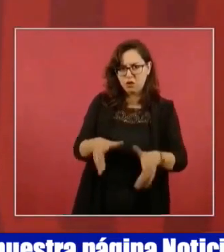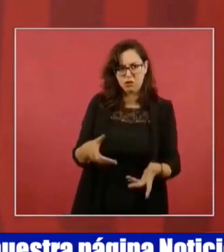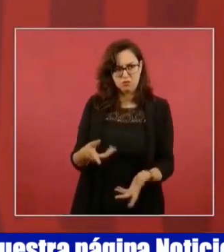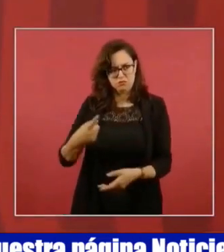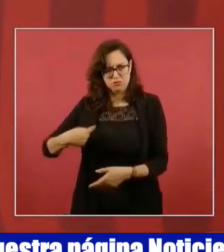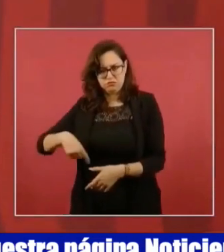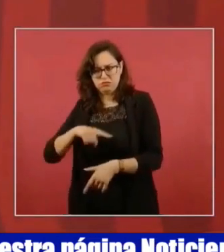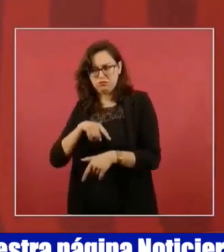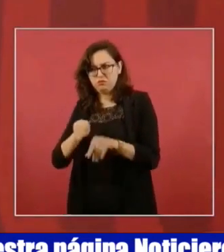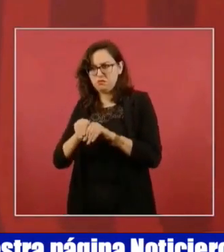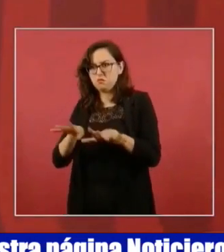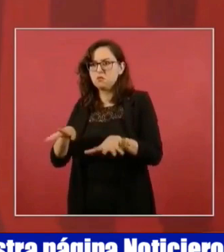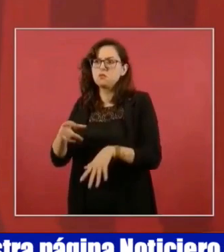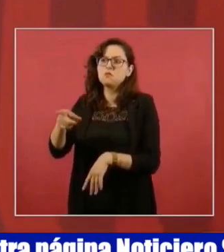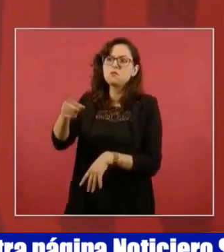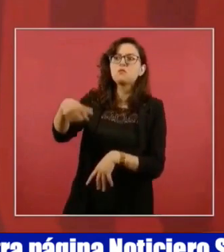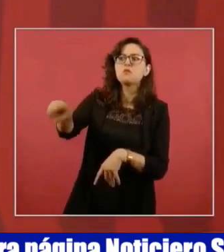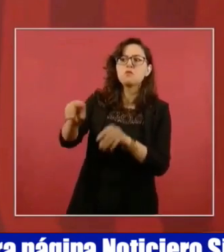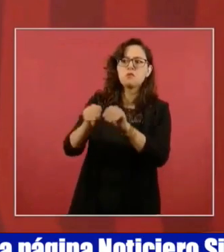controlen